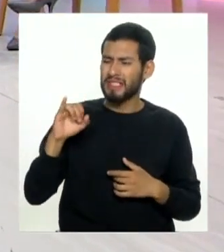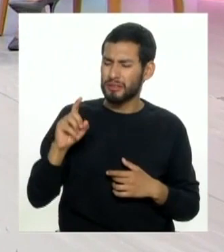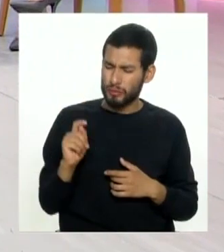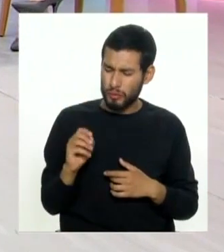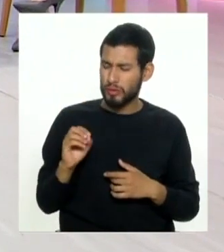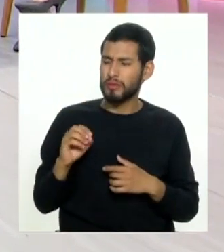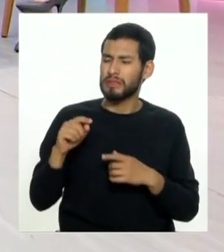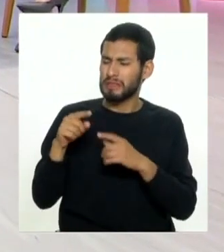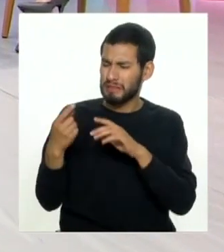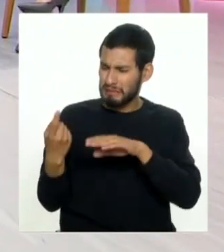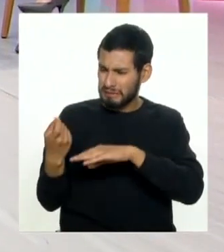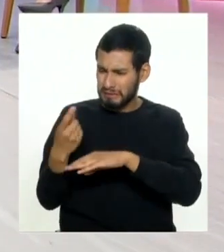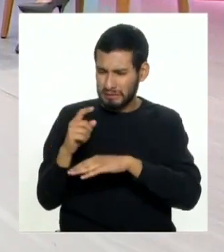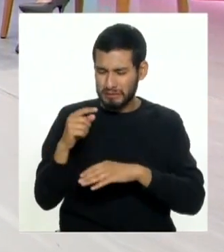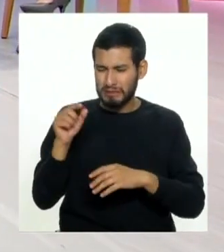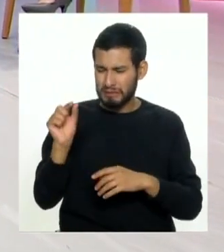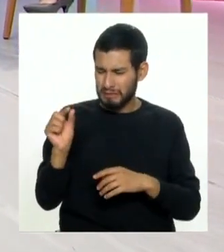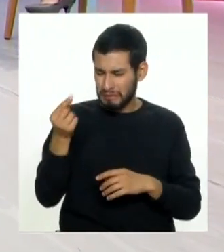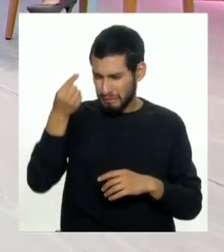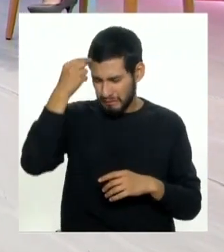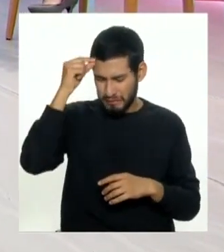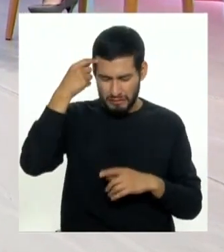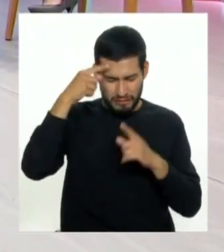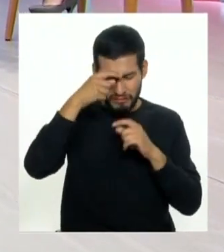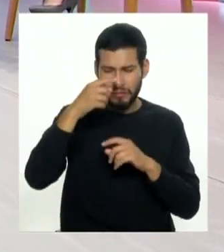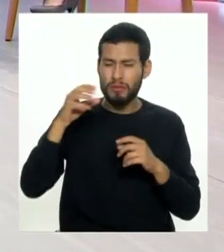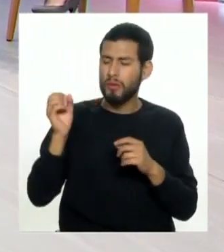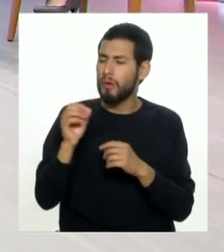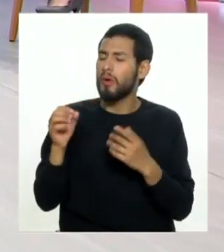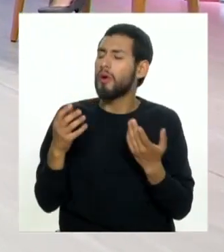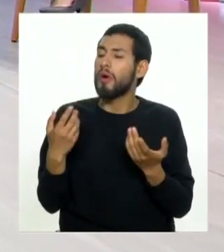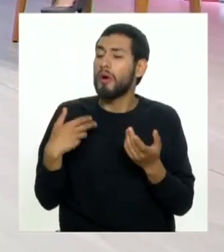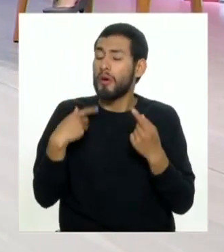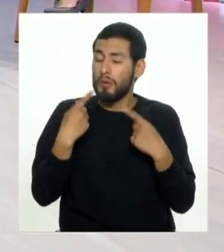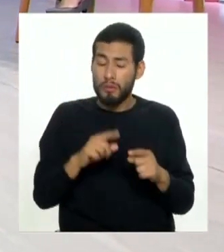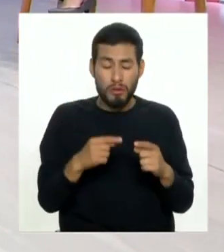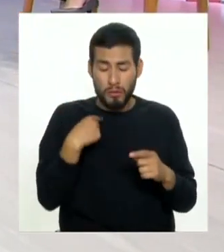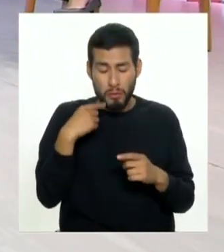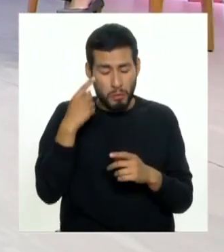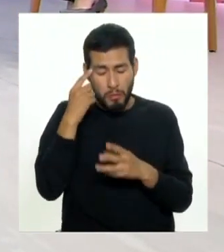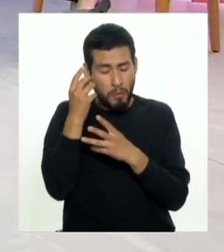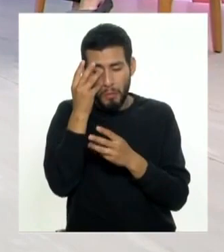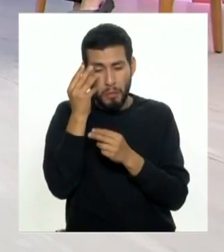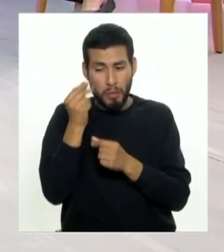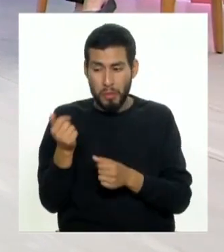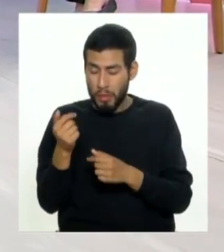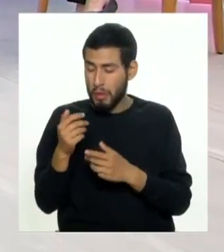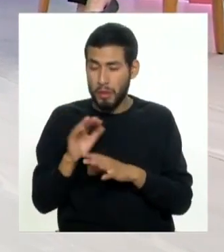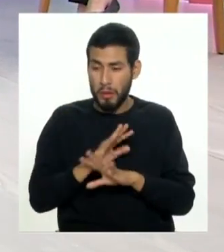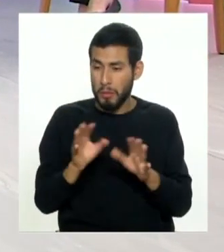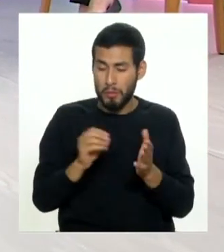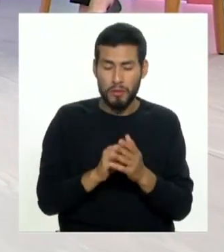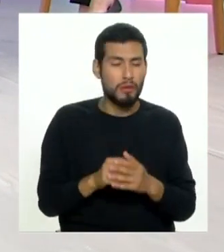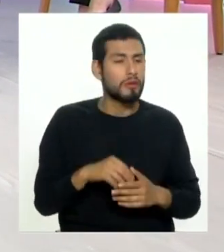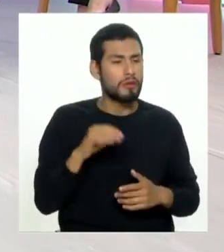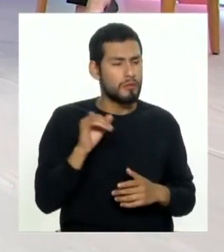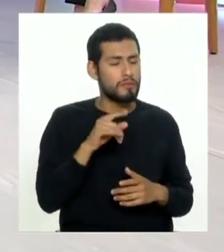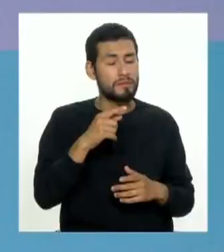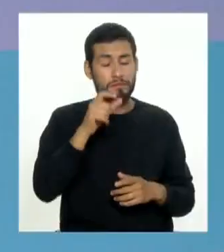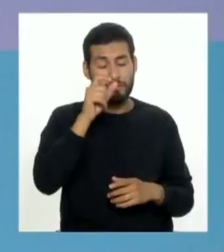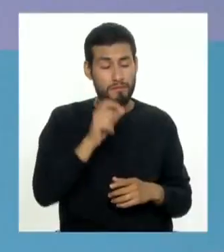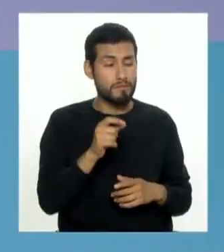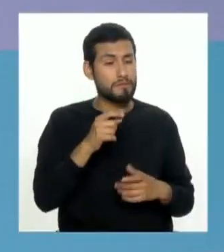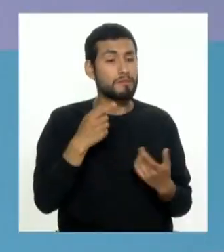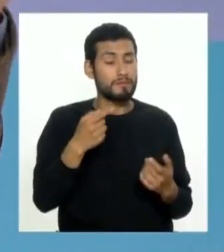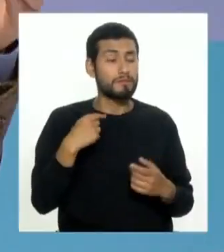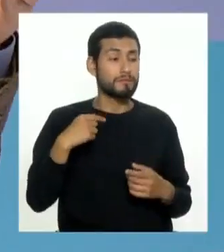puede convulsionar una vez y ya no convulsiona nunca más porque ya luego uno soluciona el problema de fondo. Claro, por ejemplo, el típico caso del paciente que